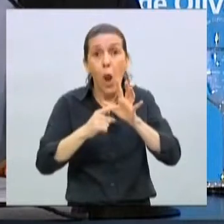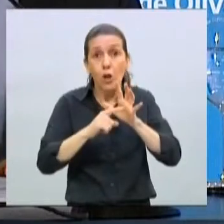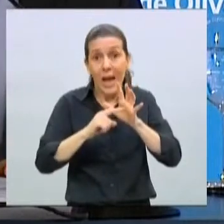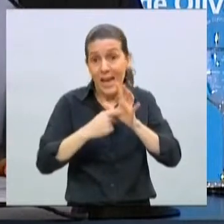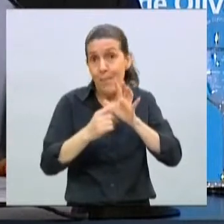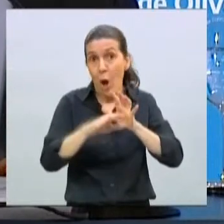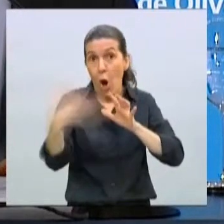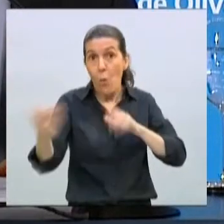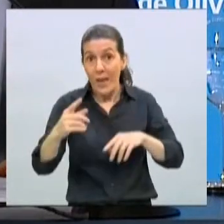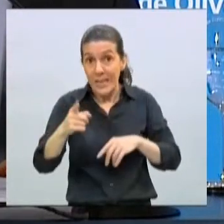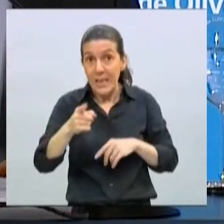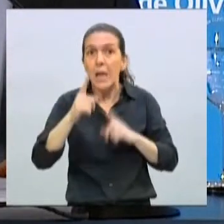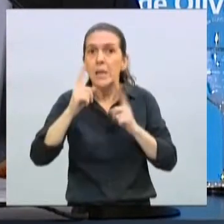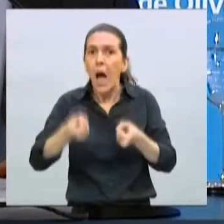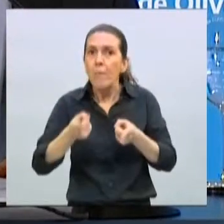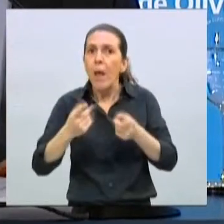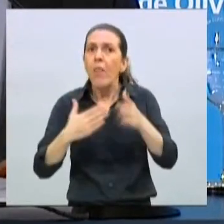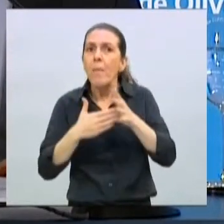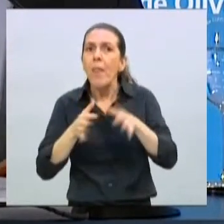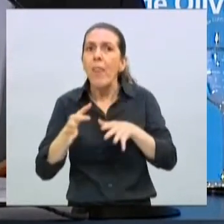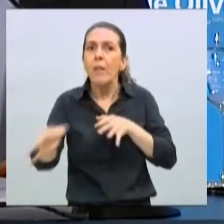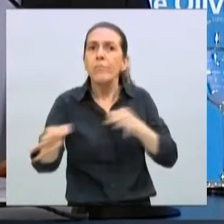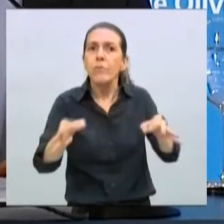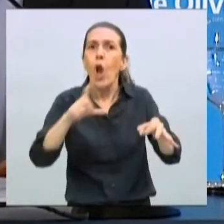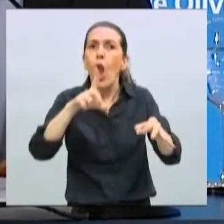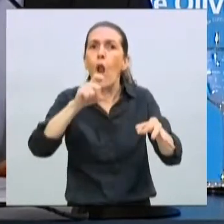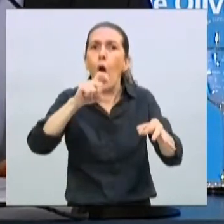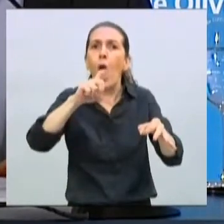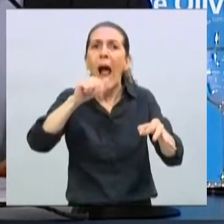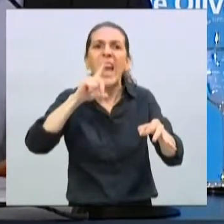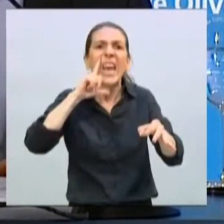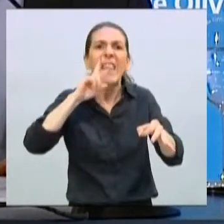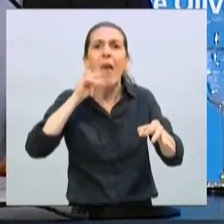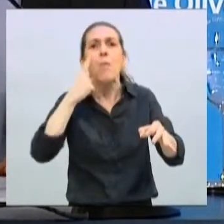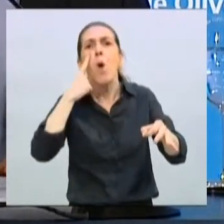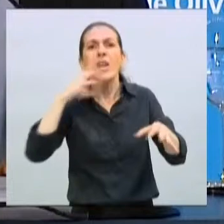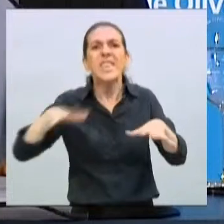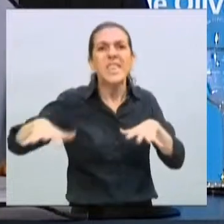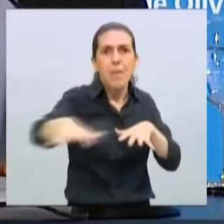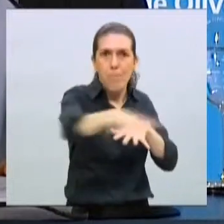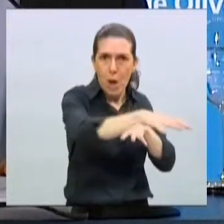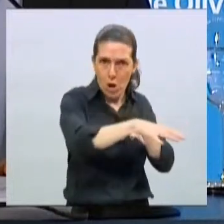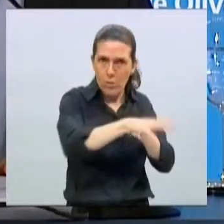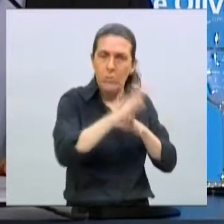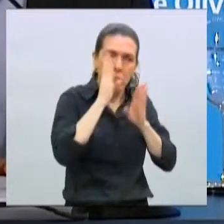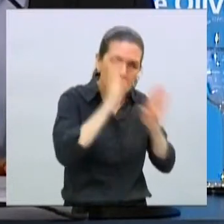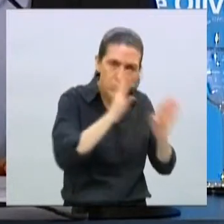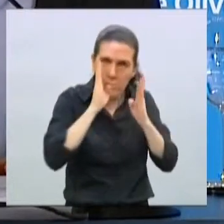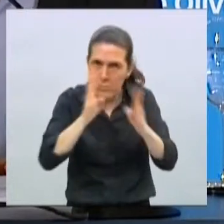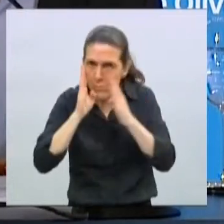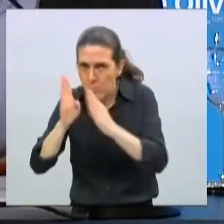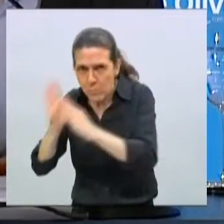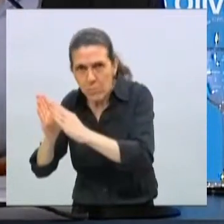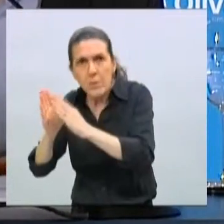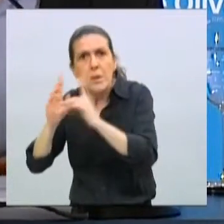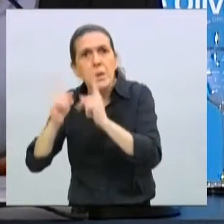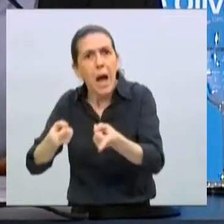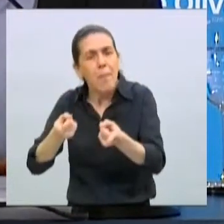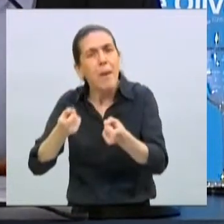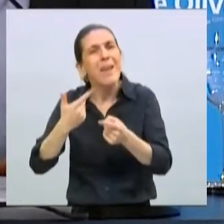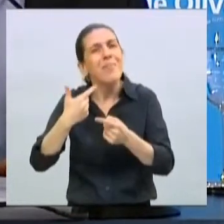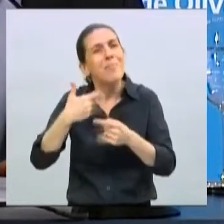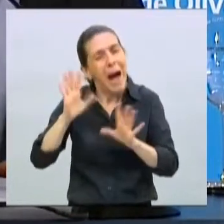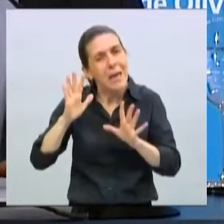proceder por localidad, por municipio. Y vamos a inclinarnos más porque puedan acompañar a